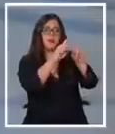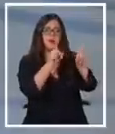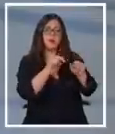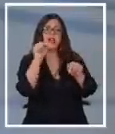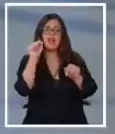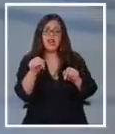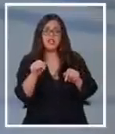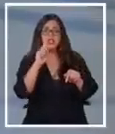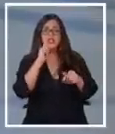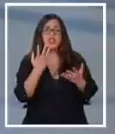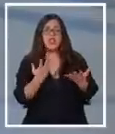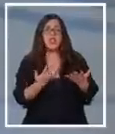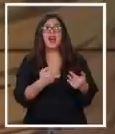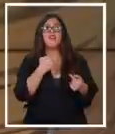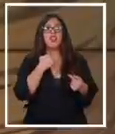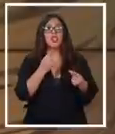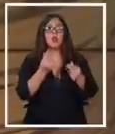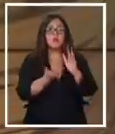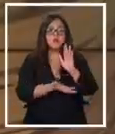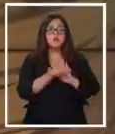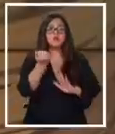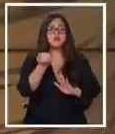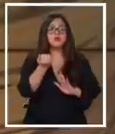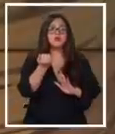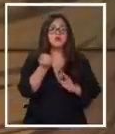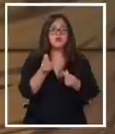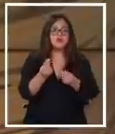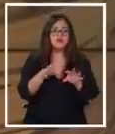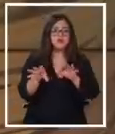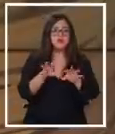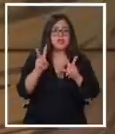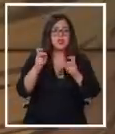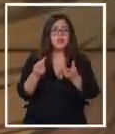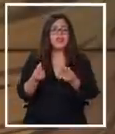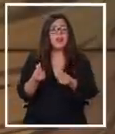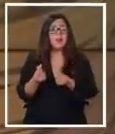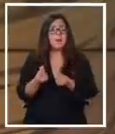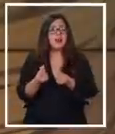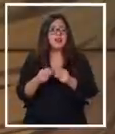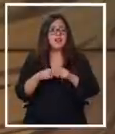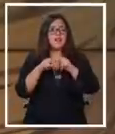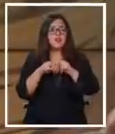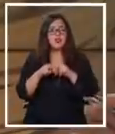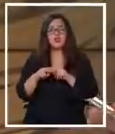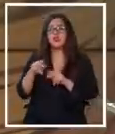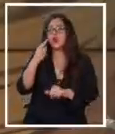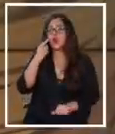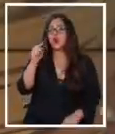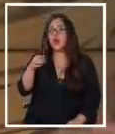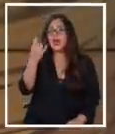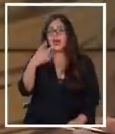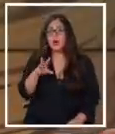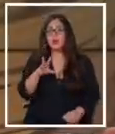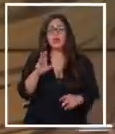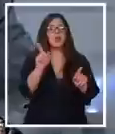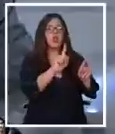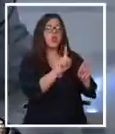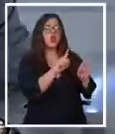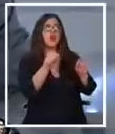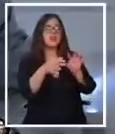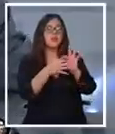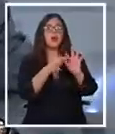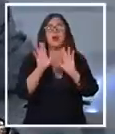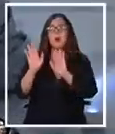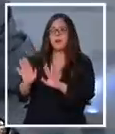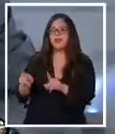inflación que vivió vivía casi de dos dígitos la política los retiros influyó no es la única causa pero